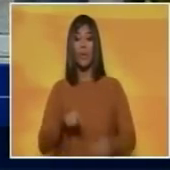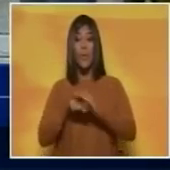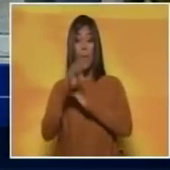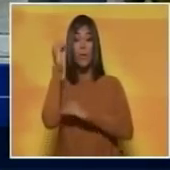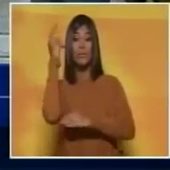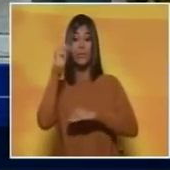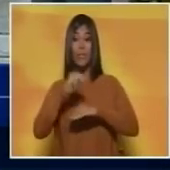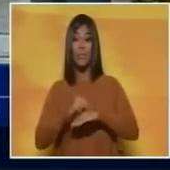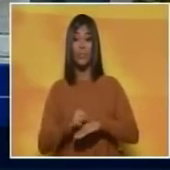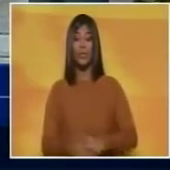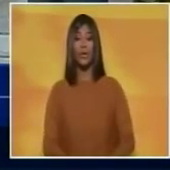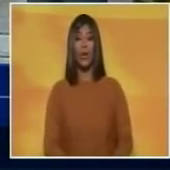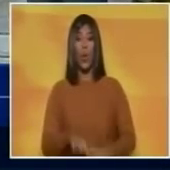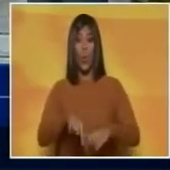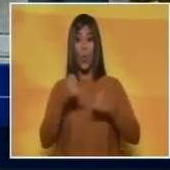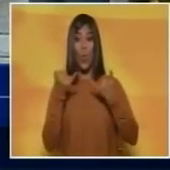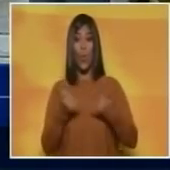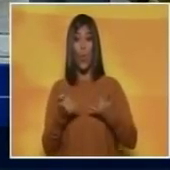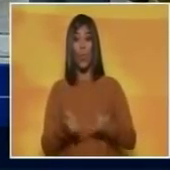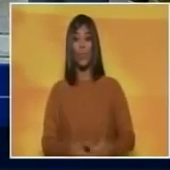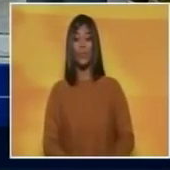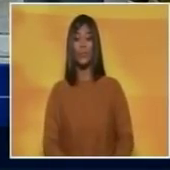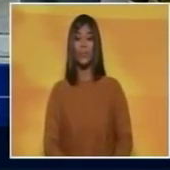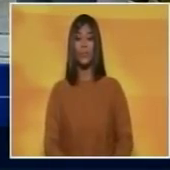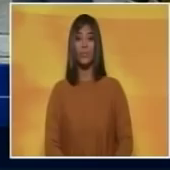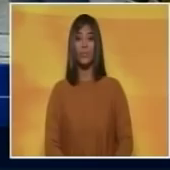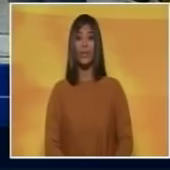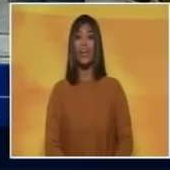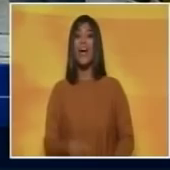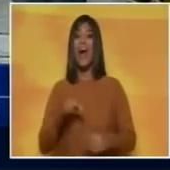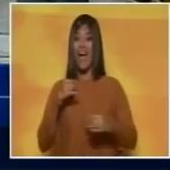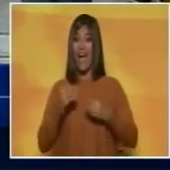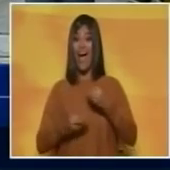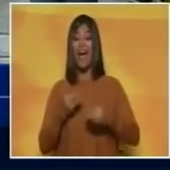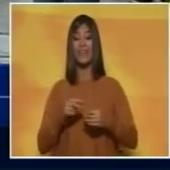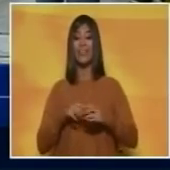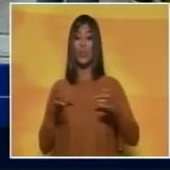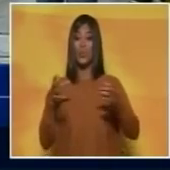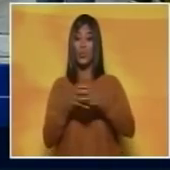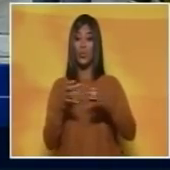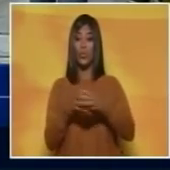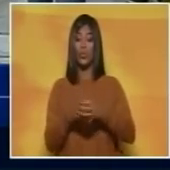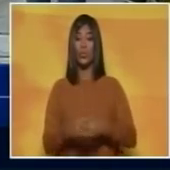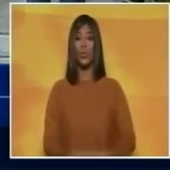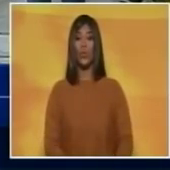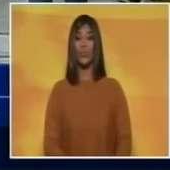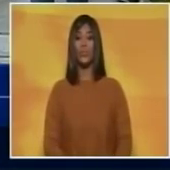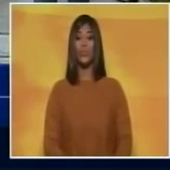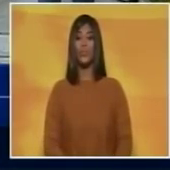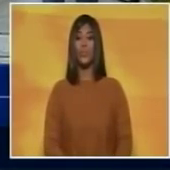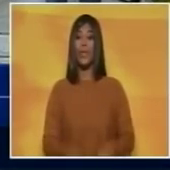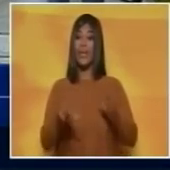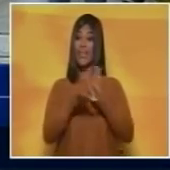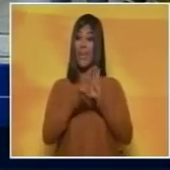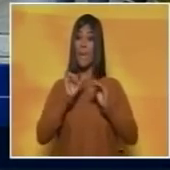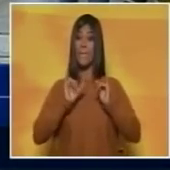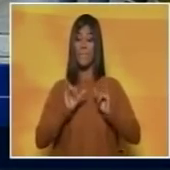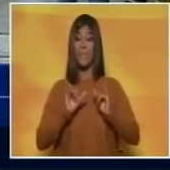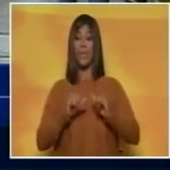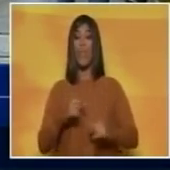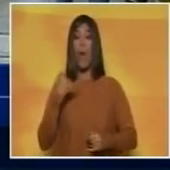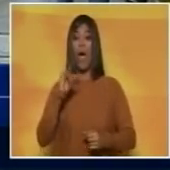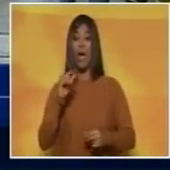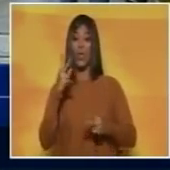Palacio Federal Legislativo, donde hoy se está celebrando una sesión del Poder Legislativo que tiene